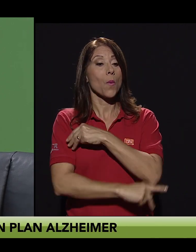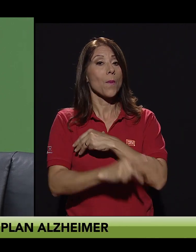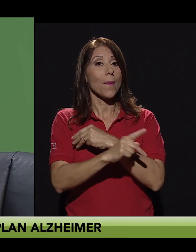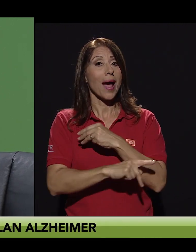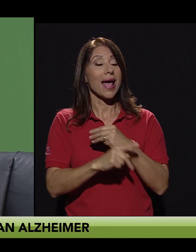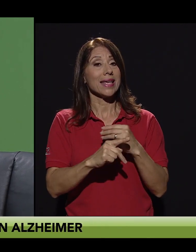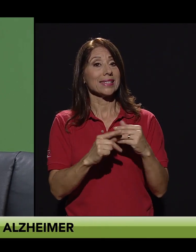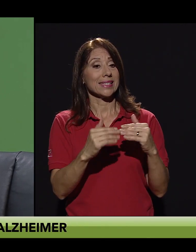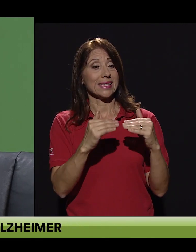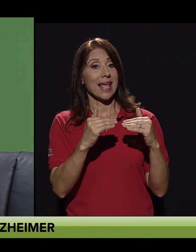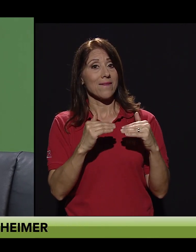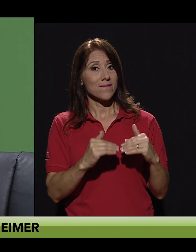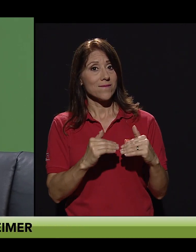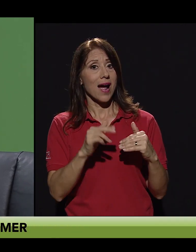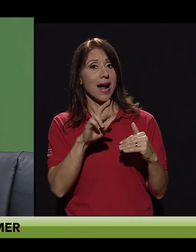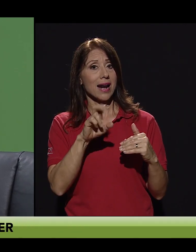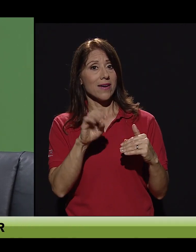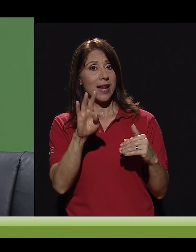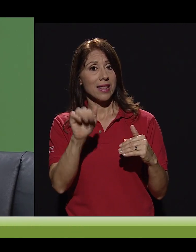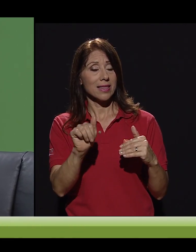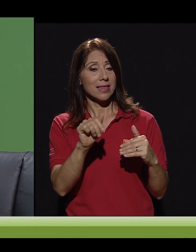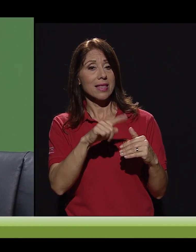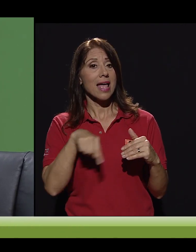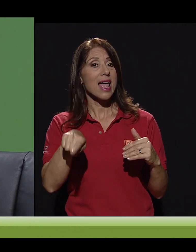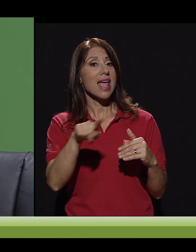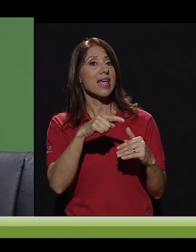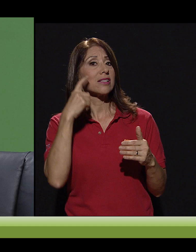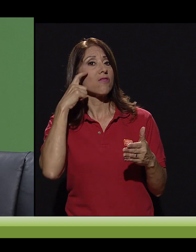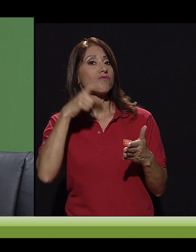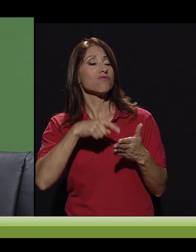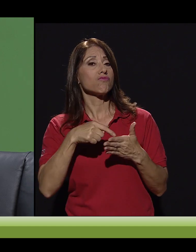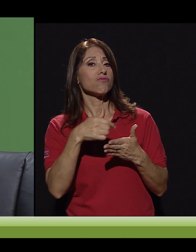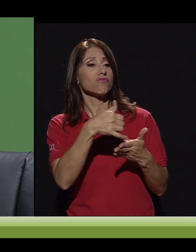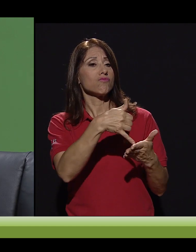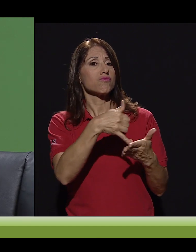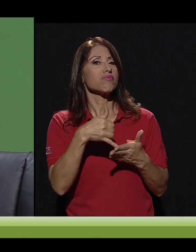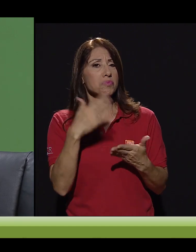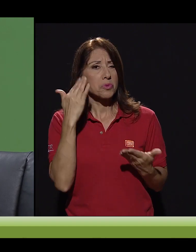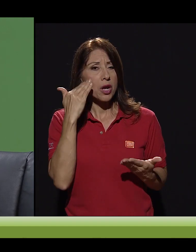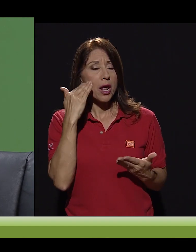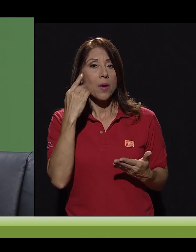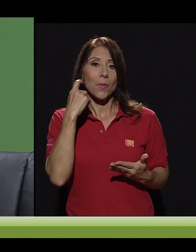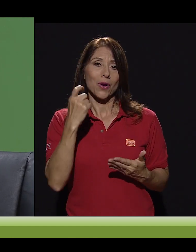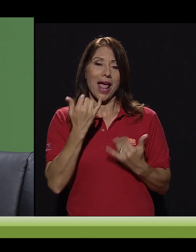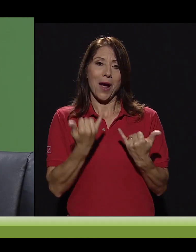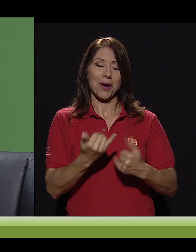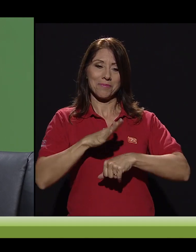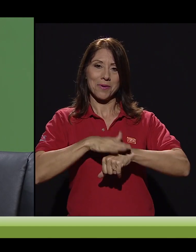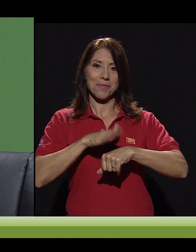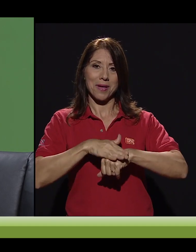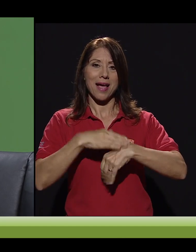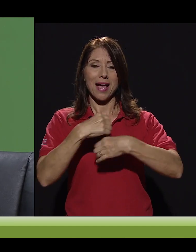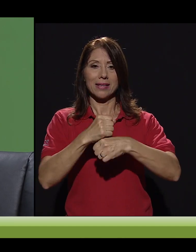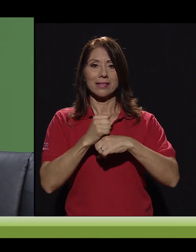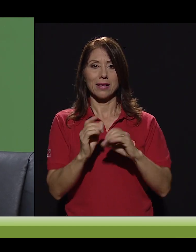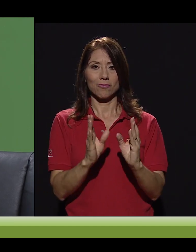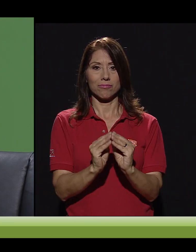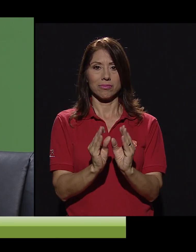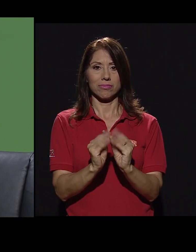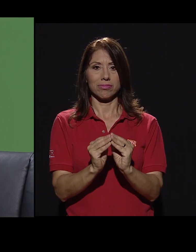Y ese detalle, esa condecoración Es premiada con el habernos permitido Hacer un congreso